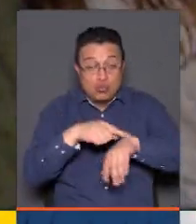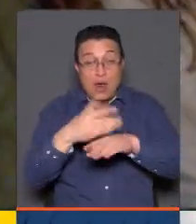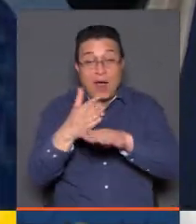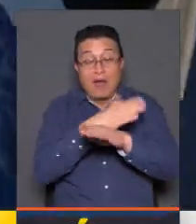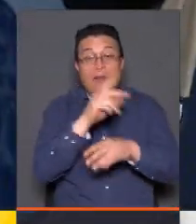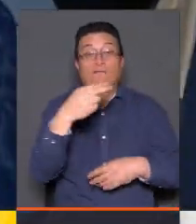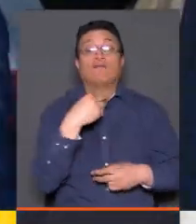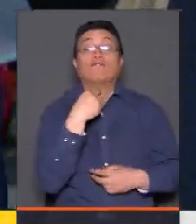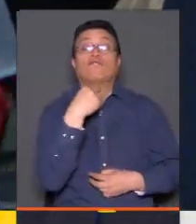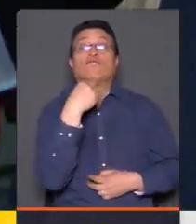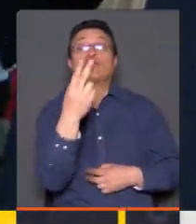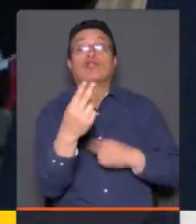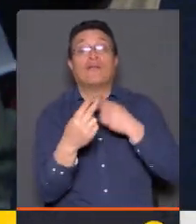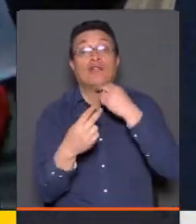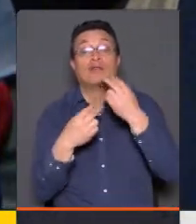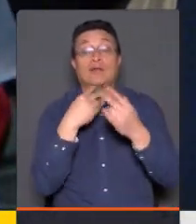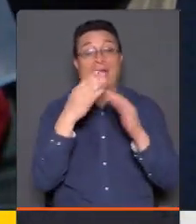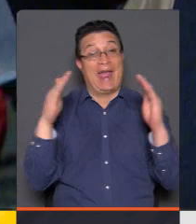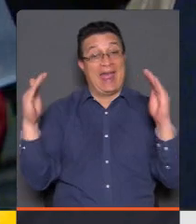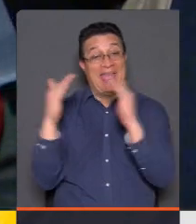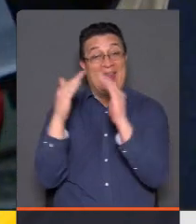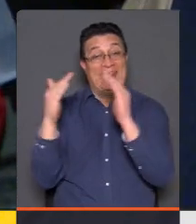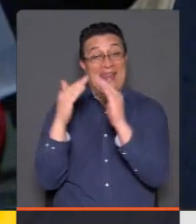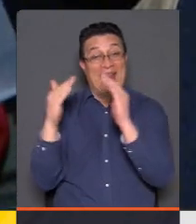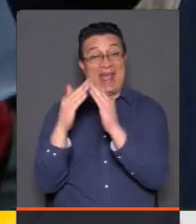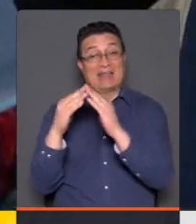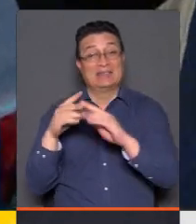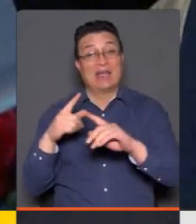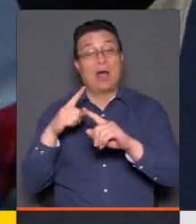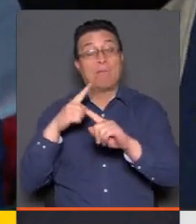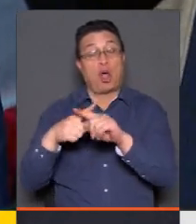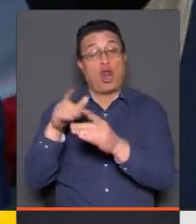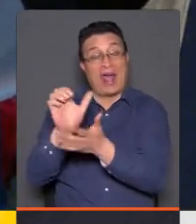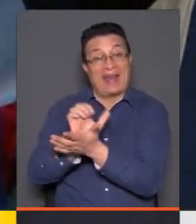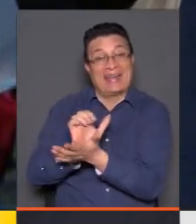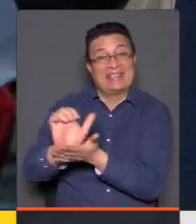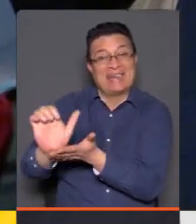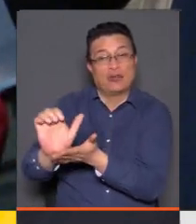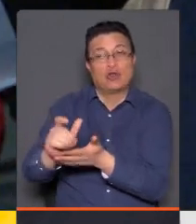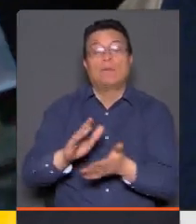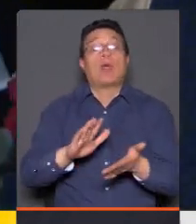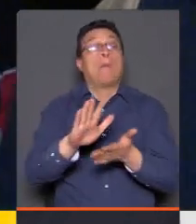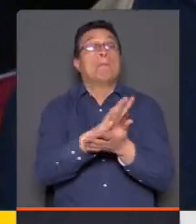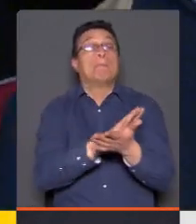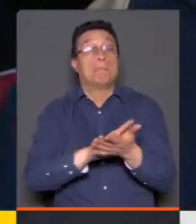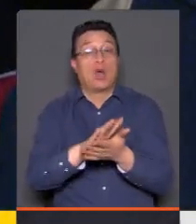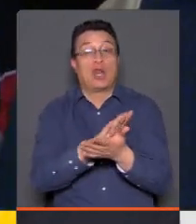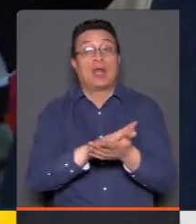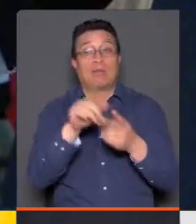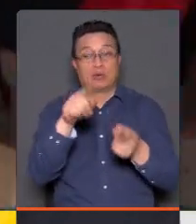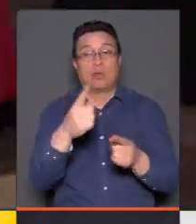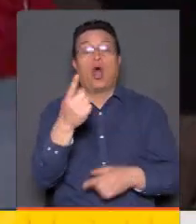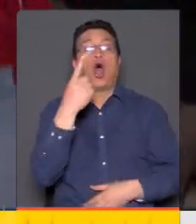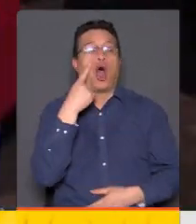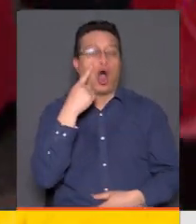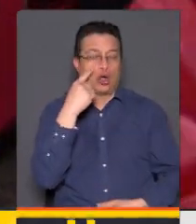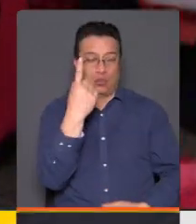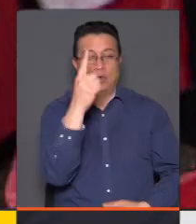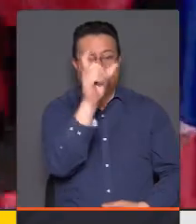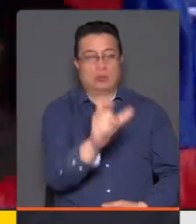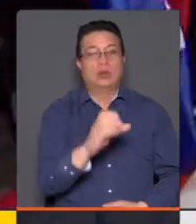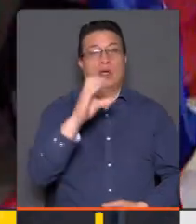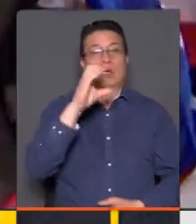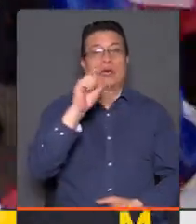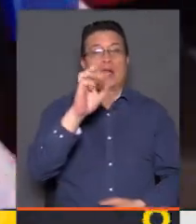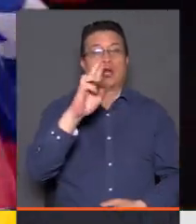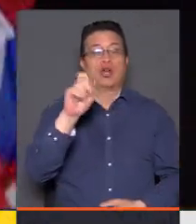de la Casa por el Rechazo. Por ejemplo, uno que se ha hecho tristemente conocido, que es Carlos Siri, dueño